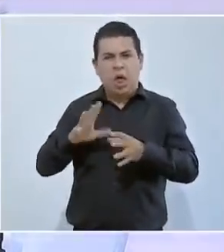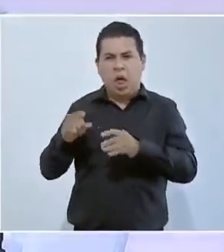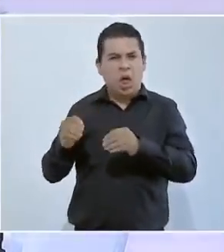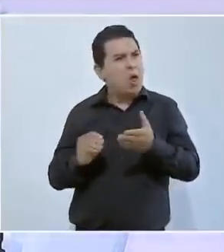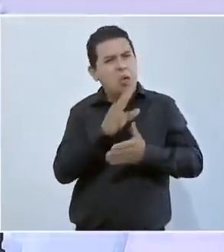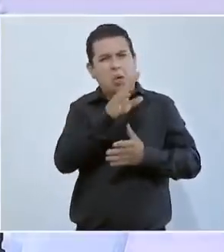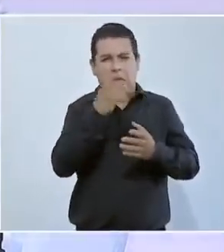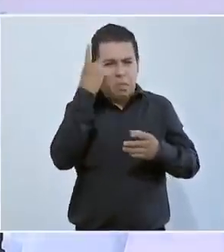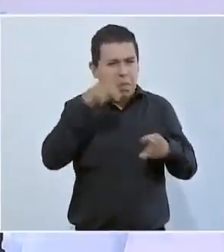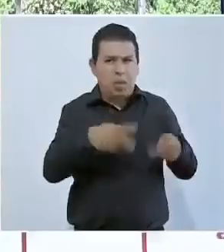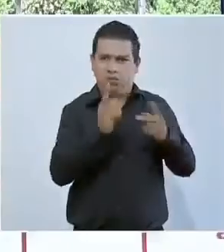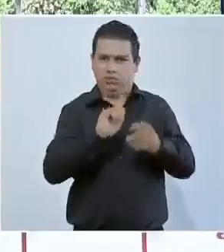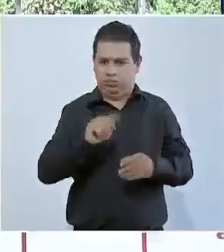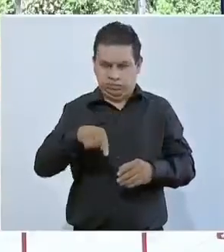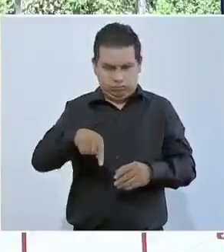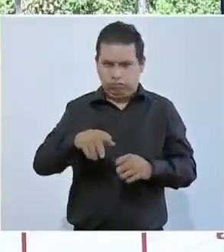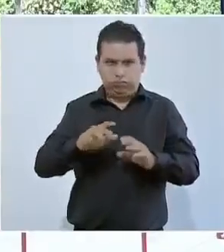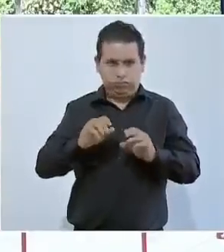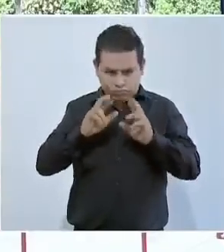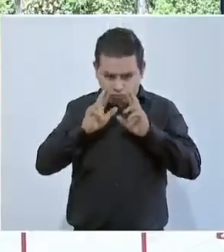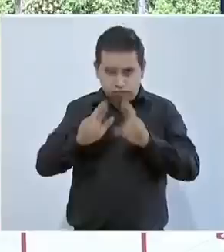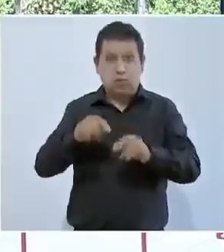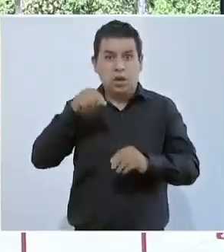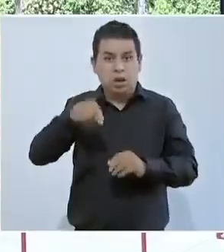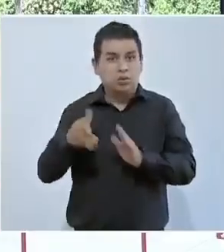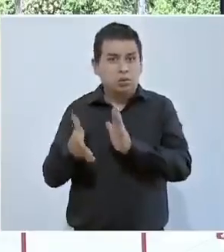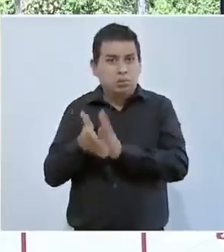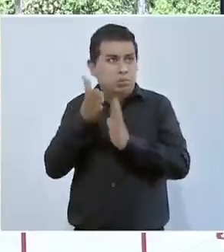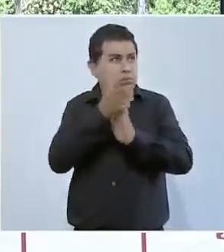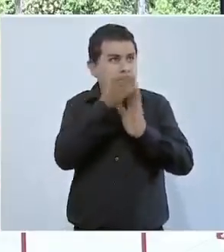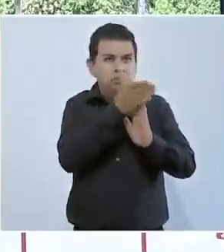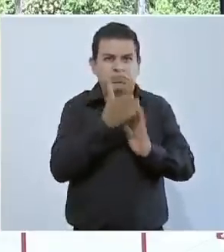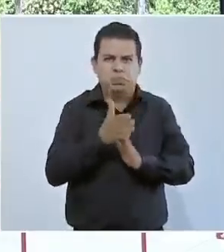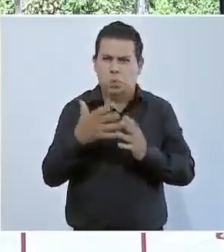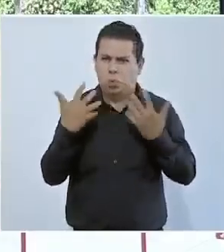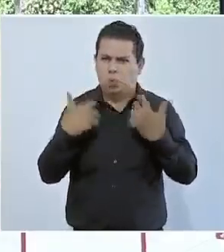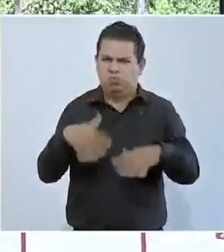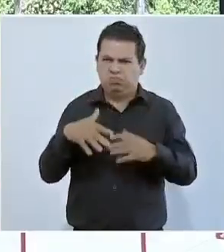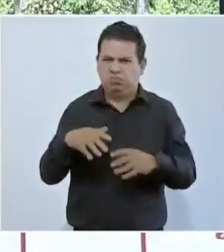Está bien hecha la escuela, bien construida.